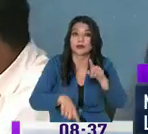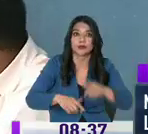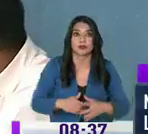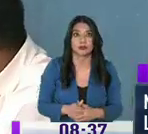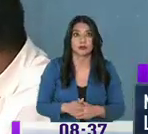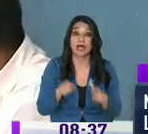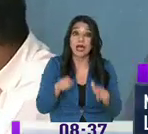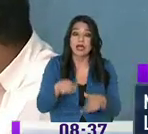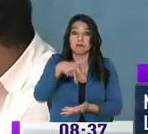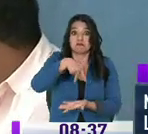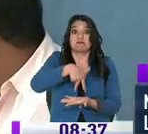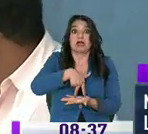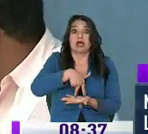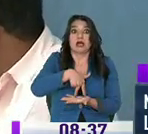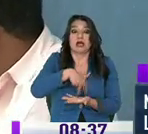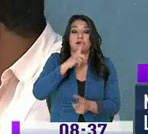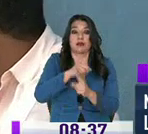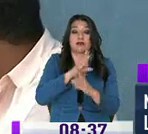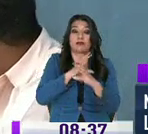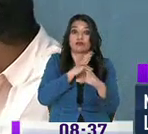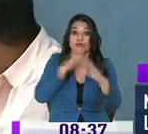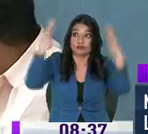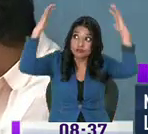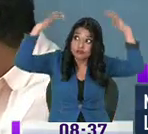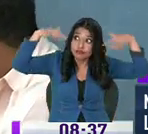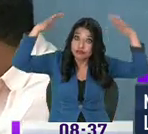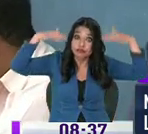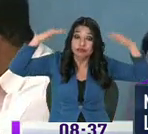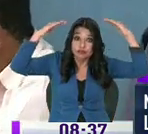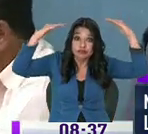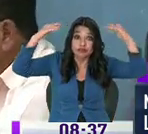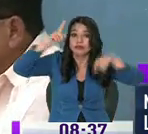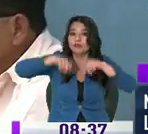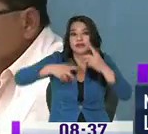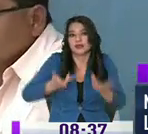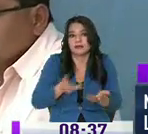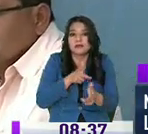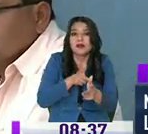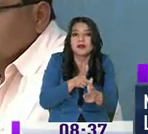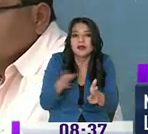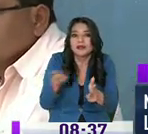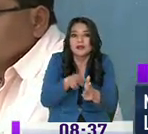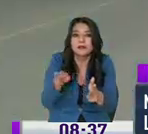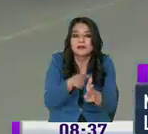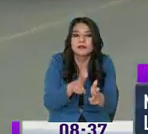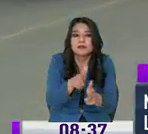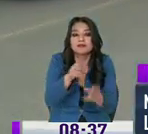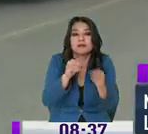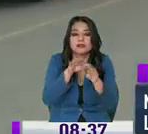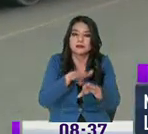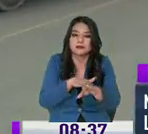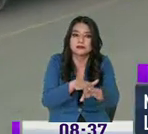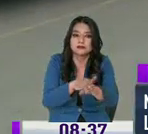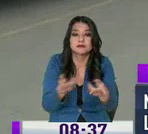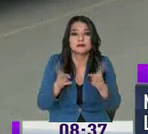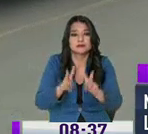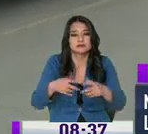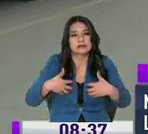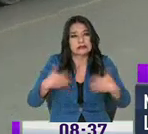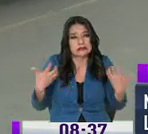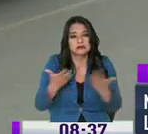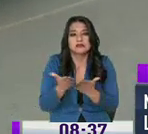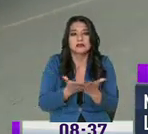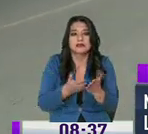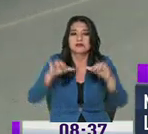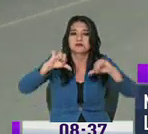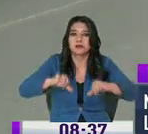paran porque tienen dónde escampar. Ahí no pueden estar parados. Entonces, hay más tráfico. Esto sumado a las quejas por el mal servicio